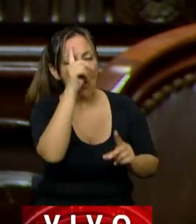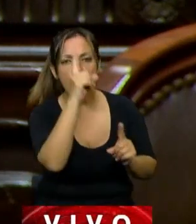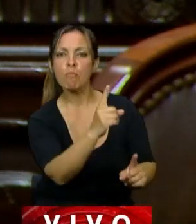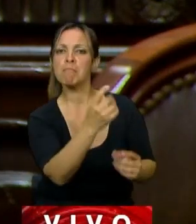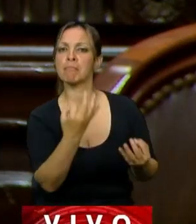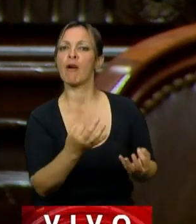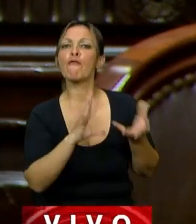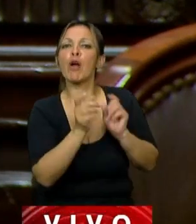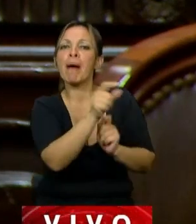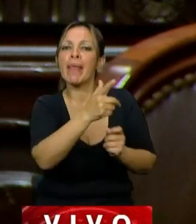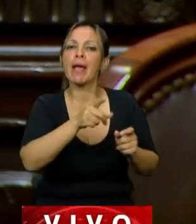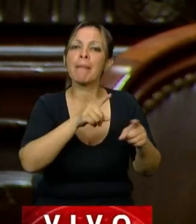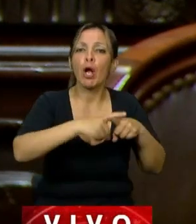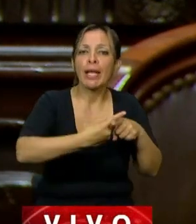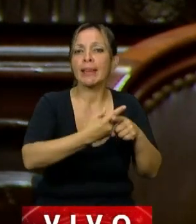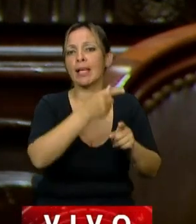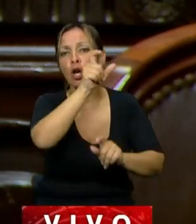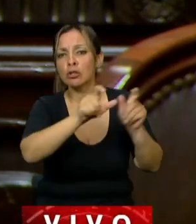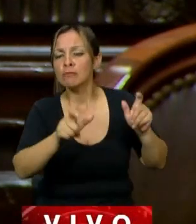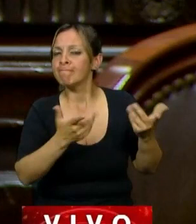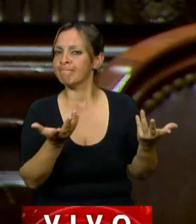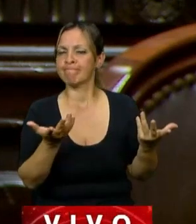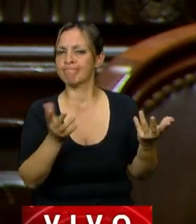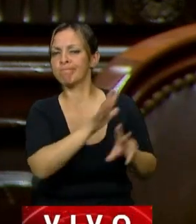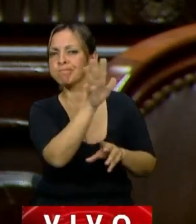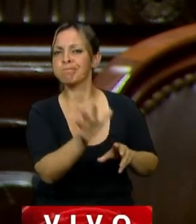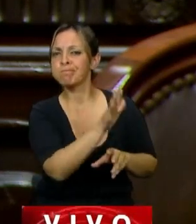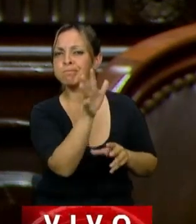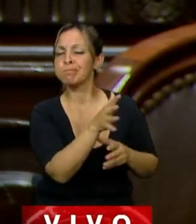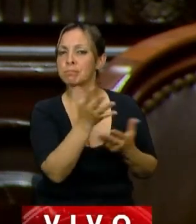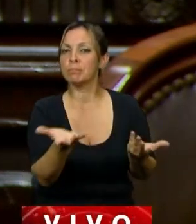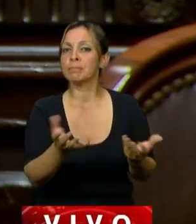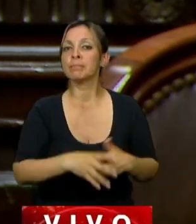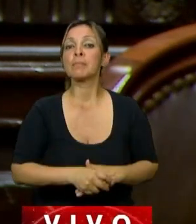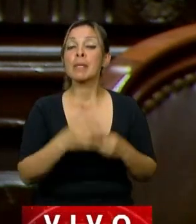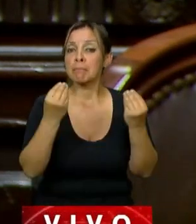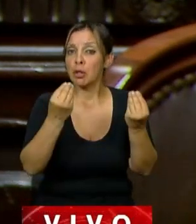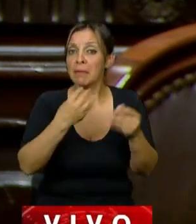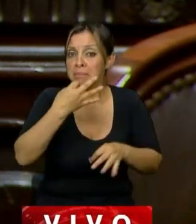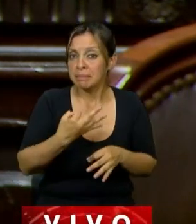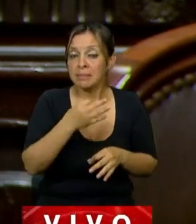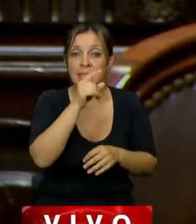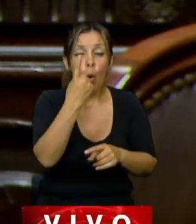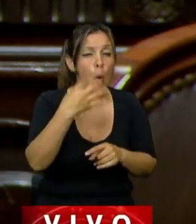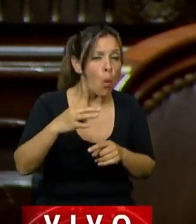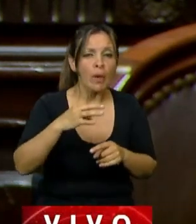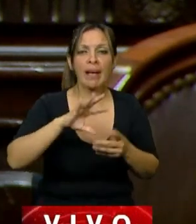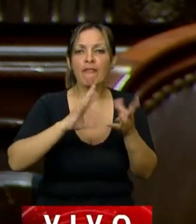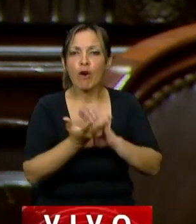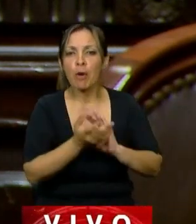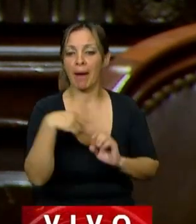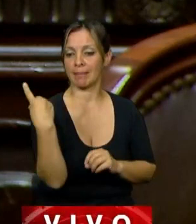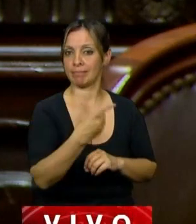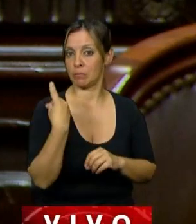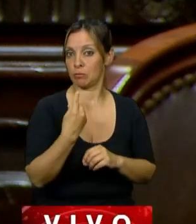de los políticos o de la política, que en definitiva es la única herramienta que nosotros